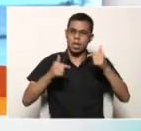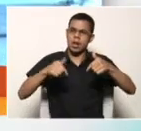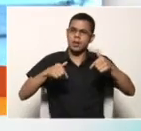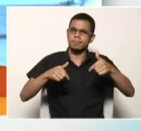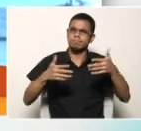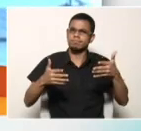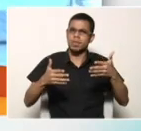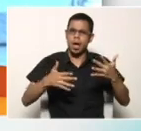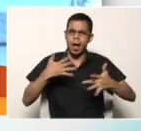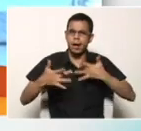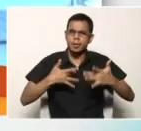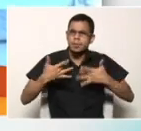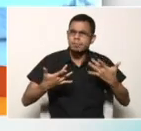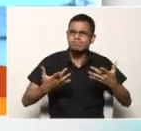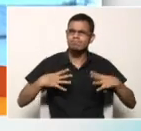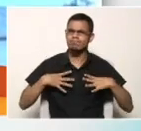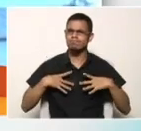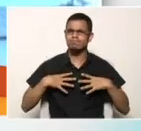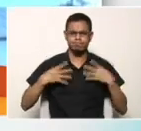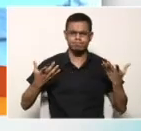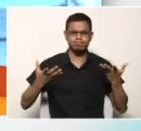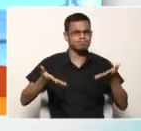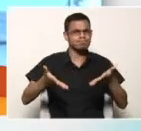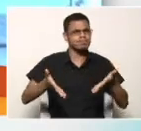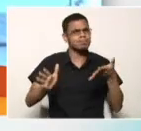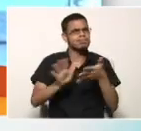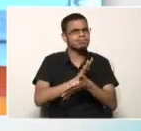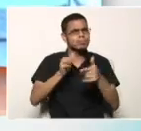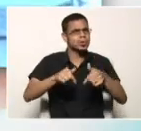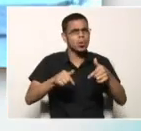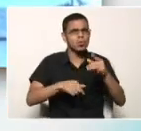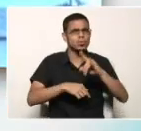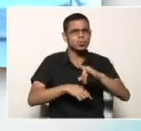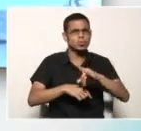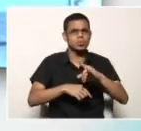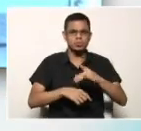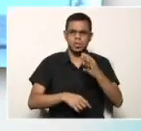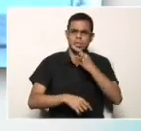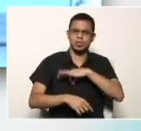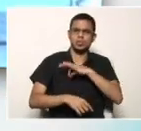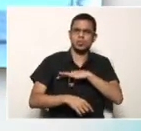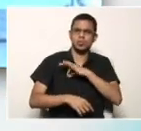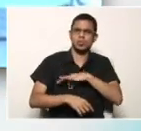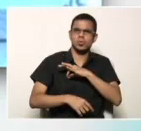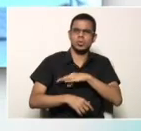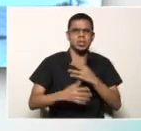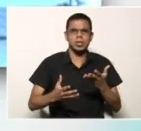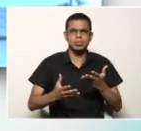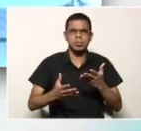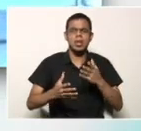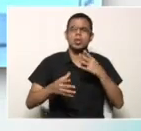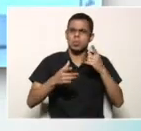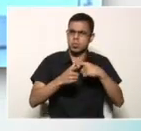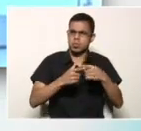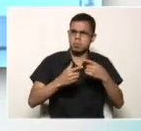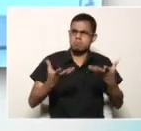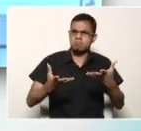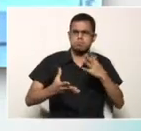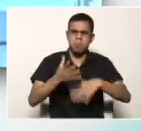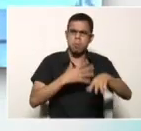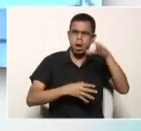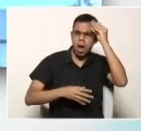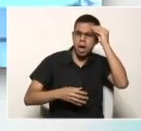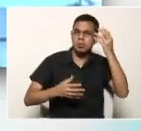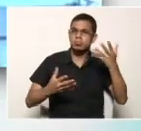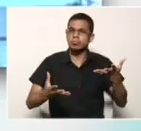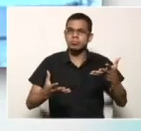actividades vacacionales, hoy en este lunes productivo, en este lunes de soberanía y tecnología, vamos a aprender entonces un poco más, vamos a divertirnos, pero